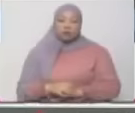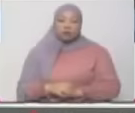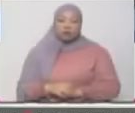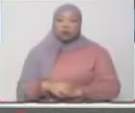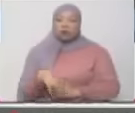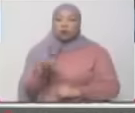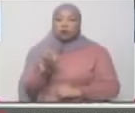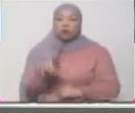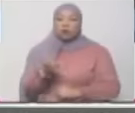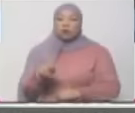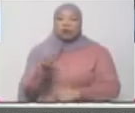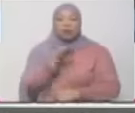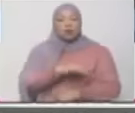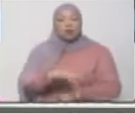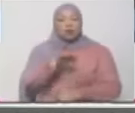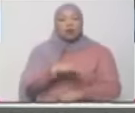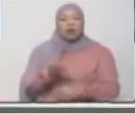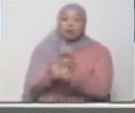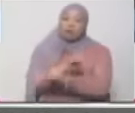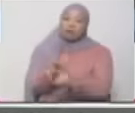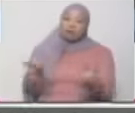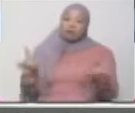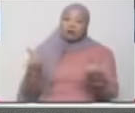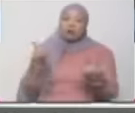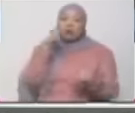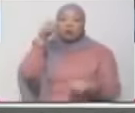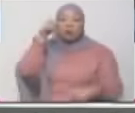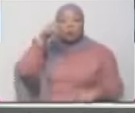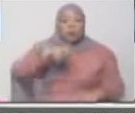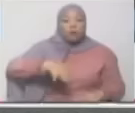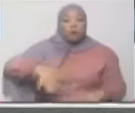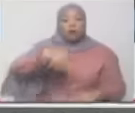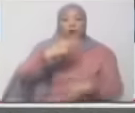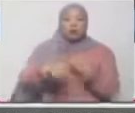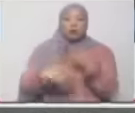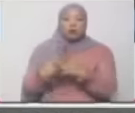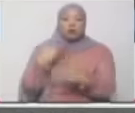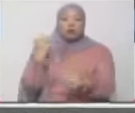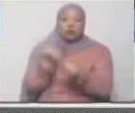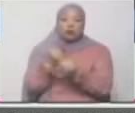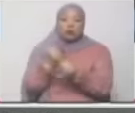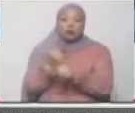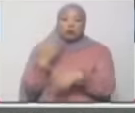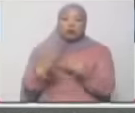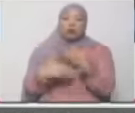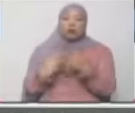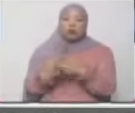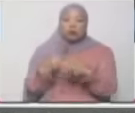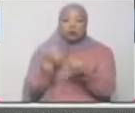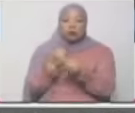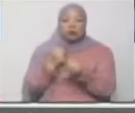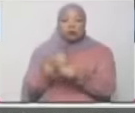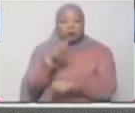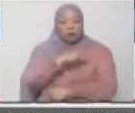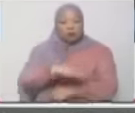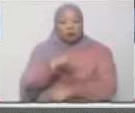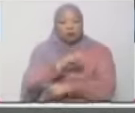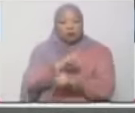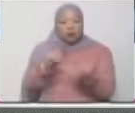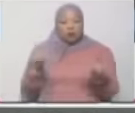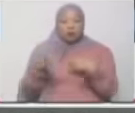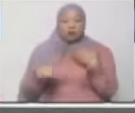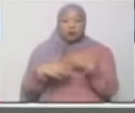Jamás habrá una sociedad democrática sin pueblo, como quiere el imperialismo. Ellos hablan de democracia sin